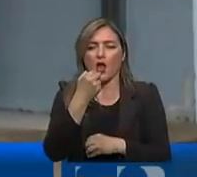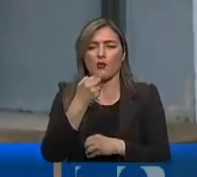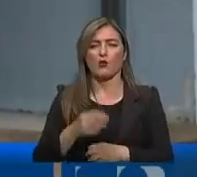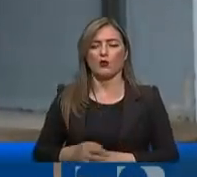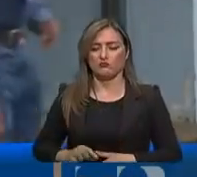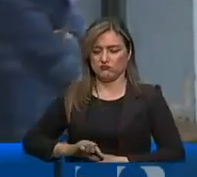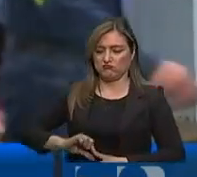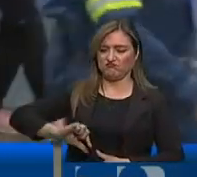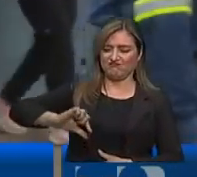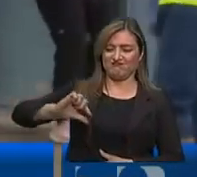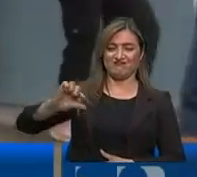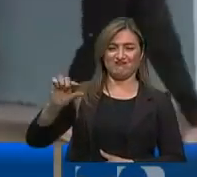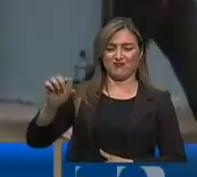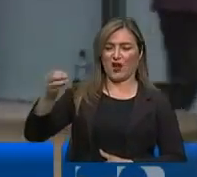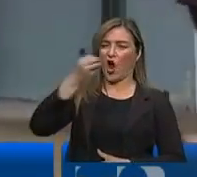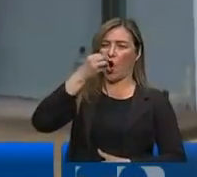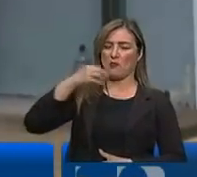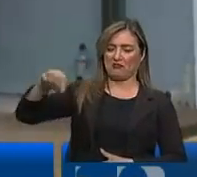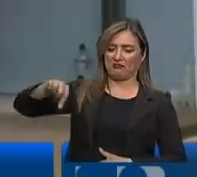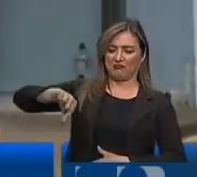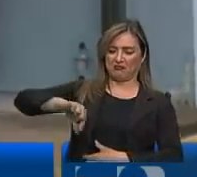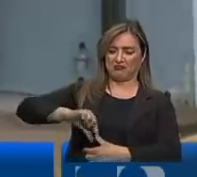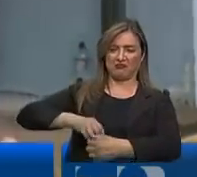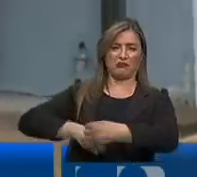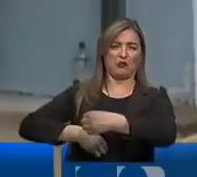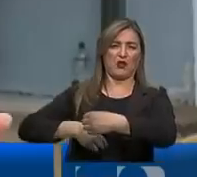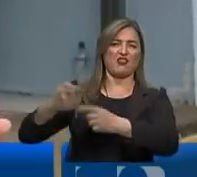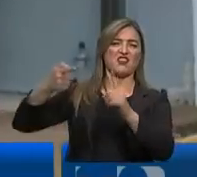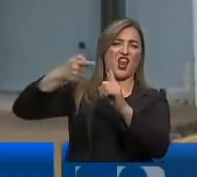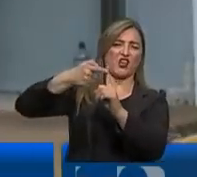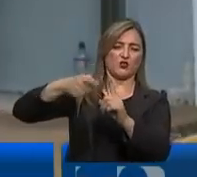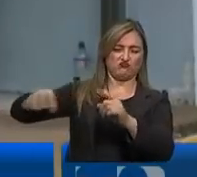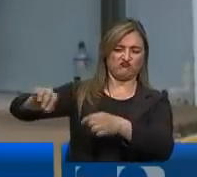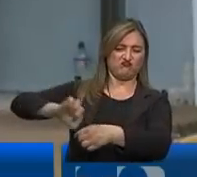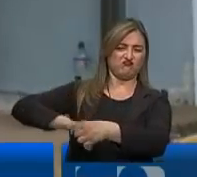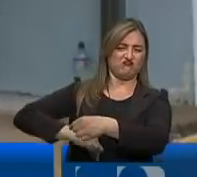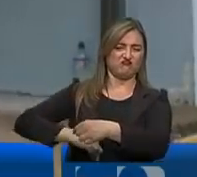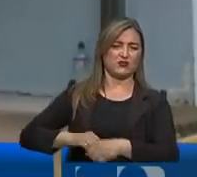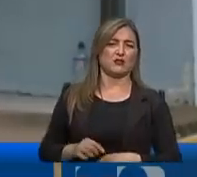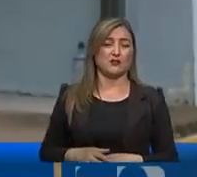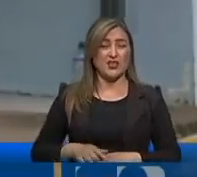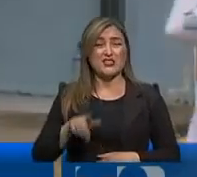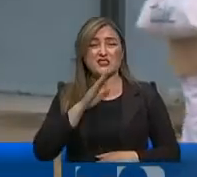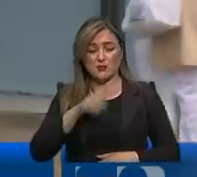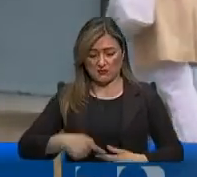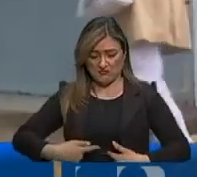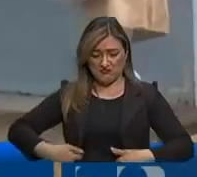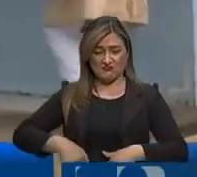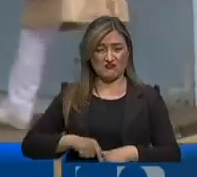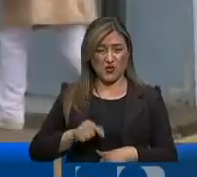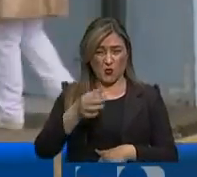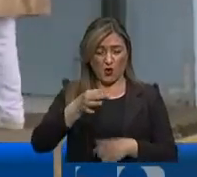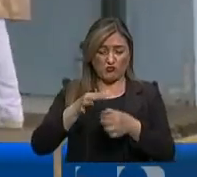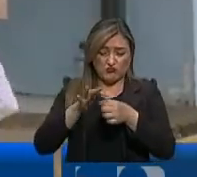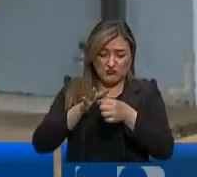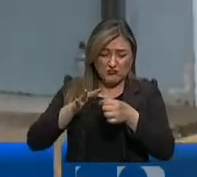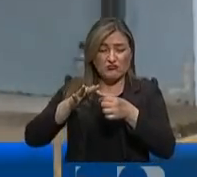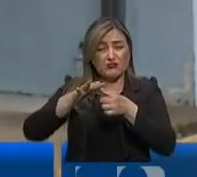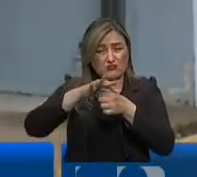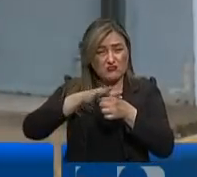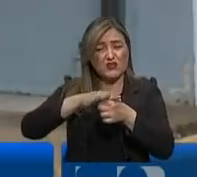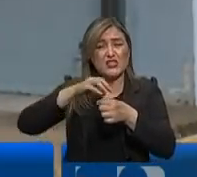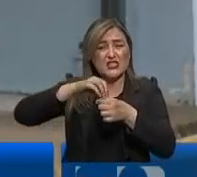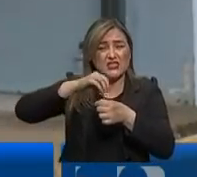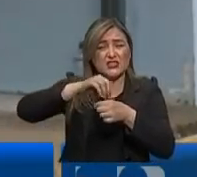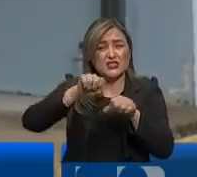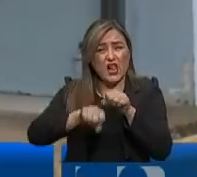medio de un catéter central, de un implanto fix. Debido al catéter central, hace muchos cuadros de sepsis. Y al hacer los cuadros